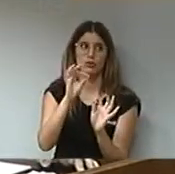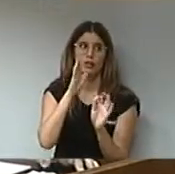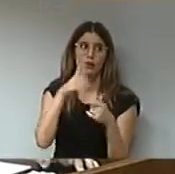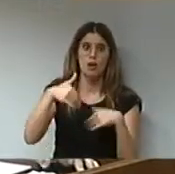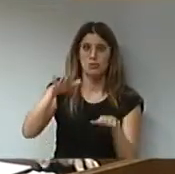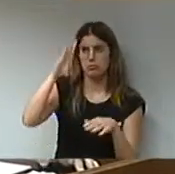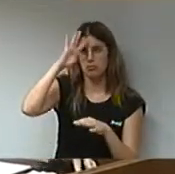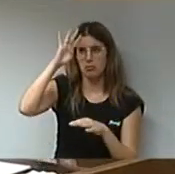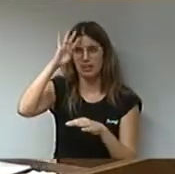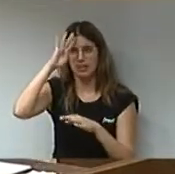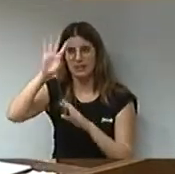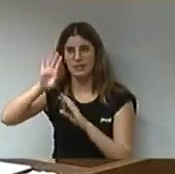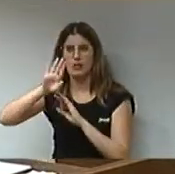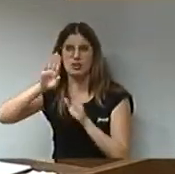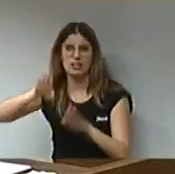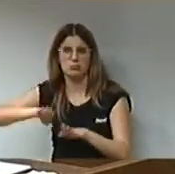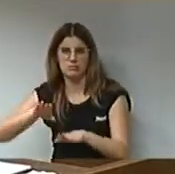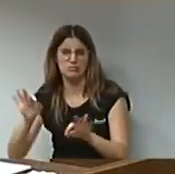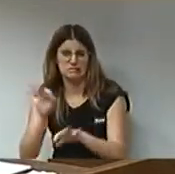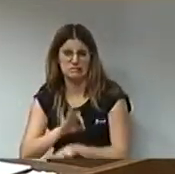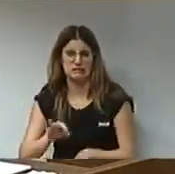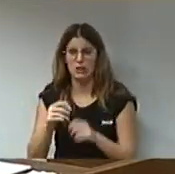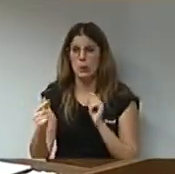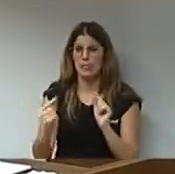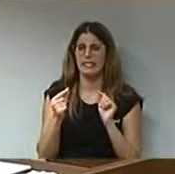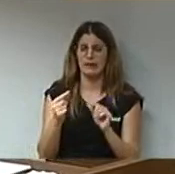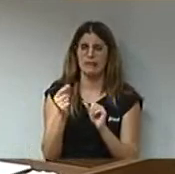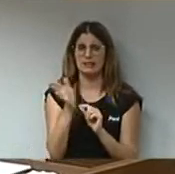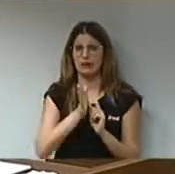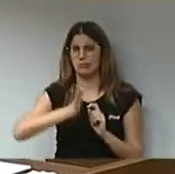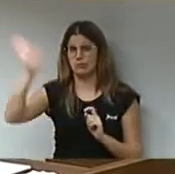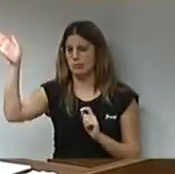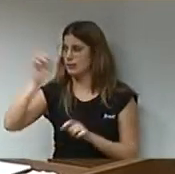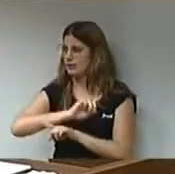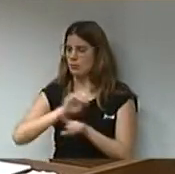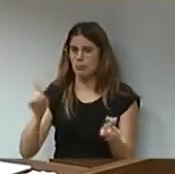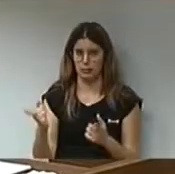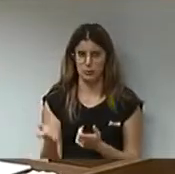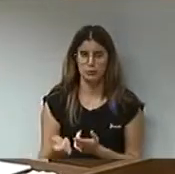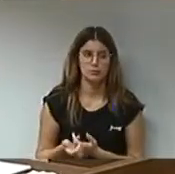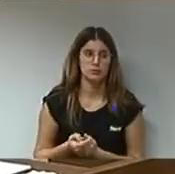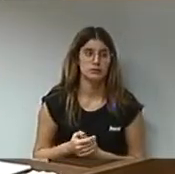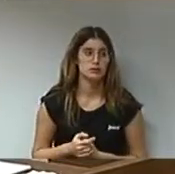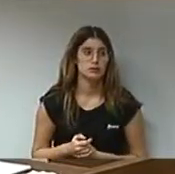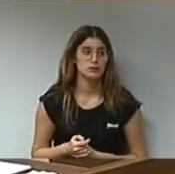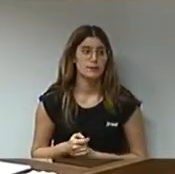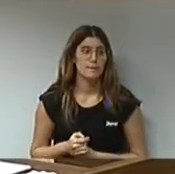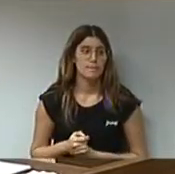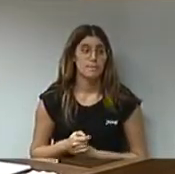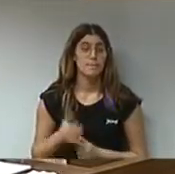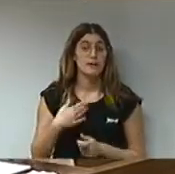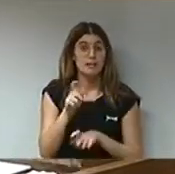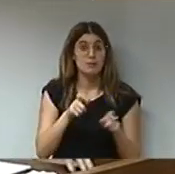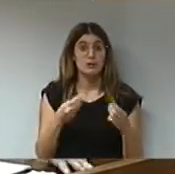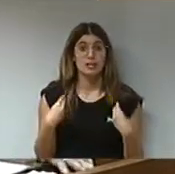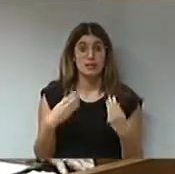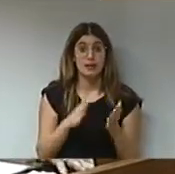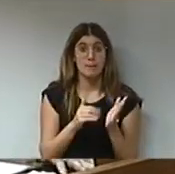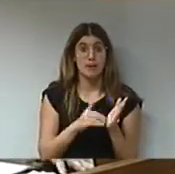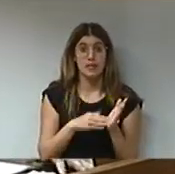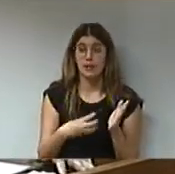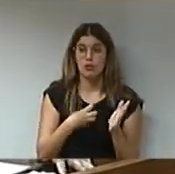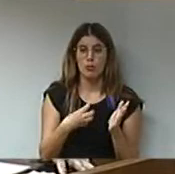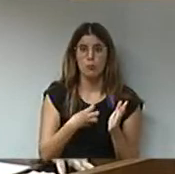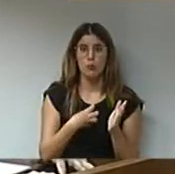por ideologías estériles ni debates que se alejan de las preocupaciones de los valencianos. Los valencianos no pueden seguir